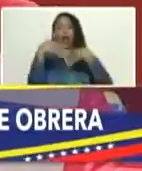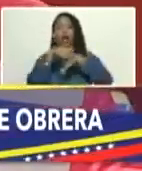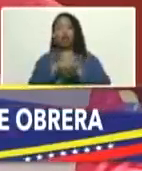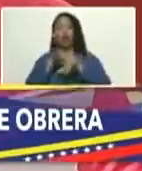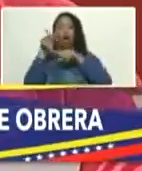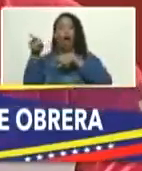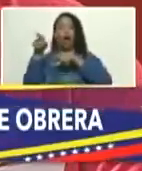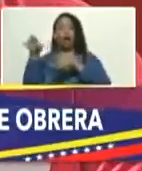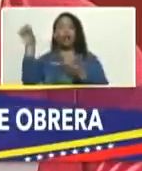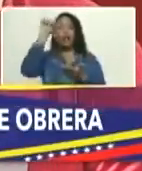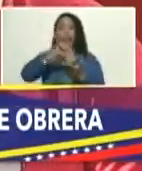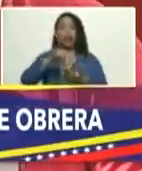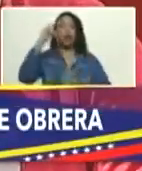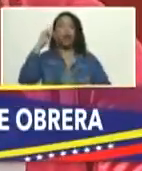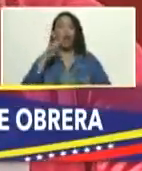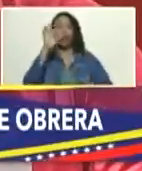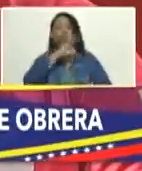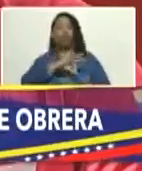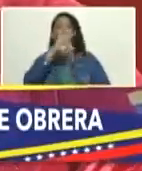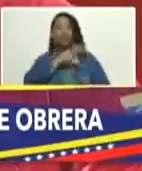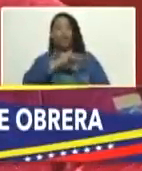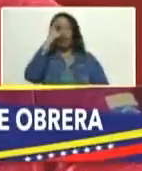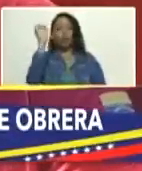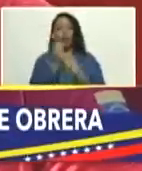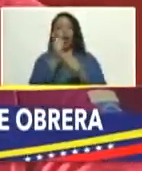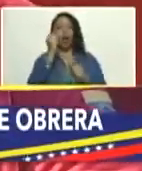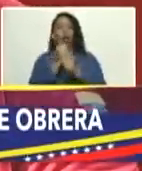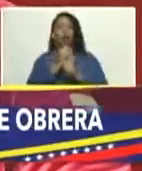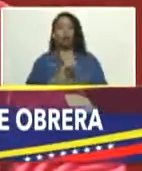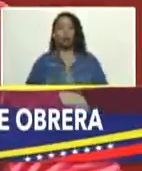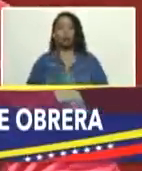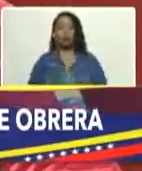la Central Bolivariana Socialista de Trabajadores.